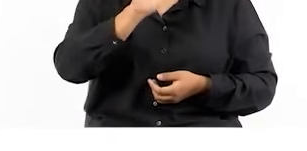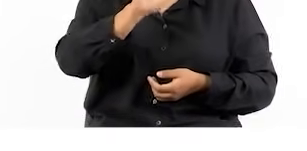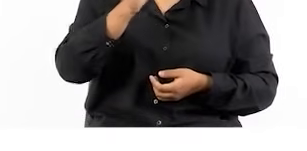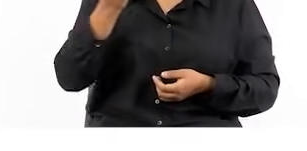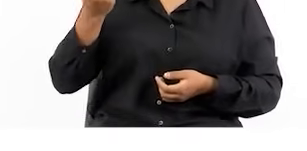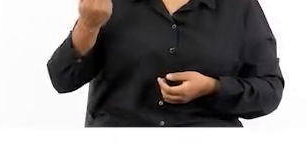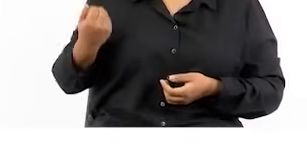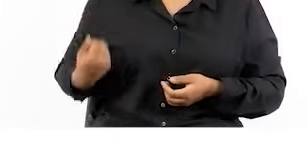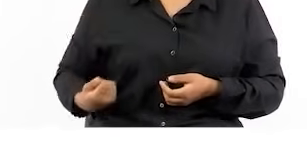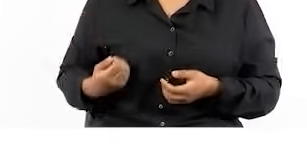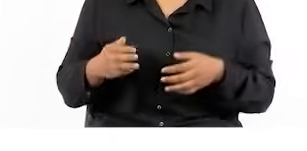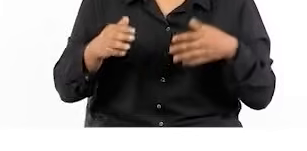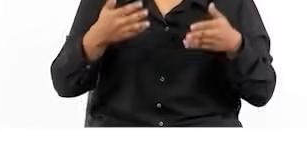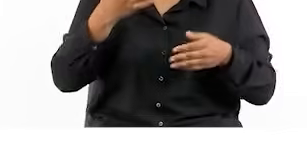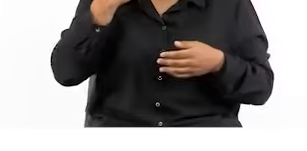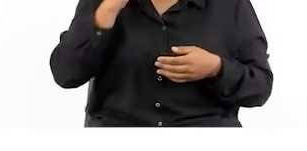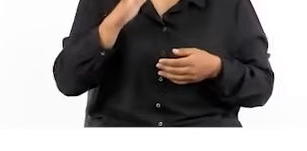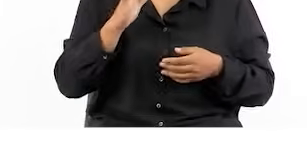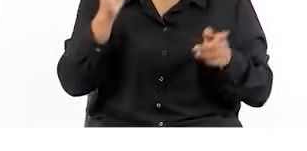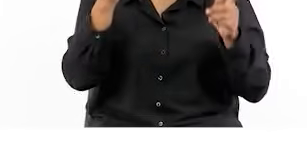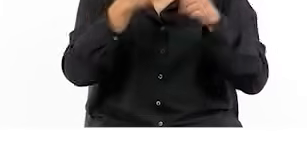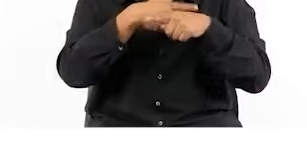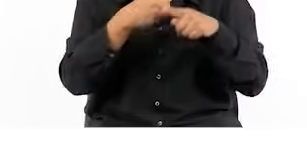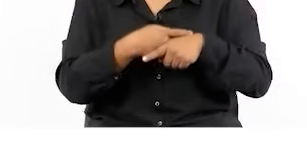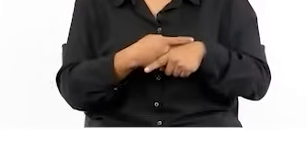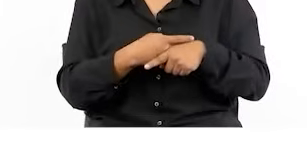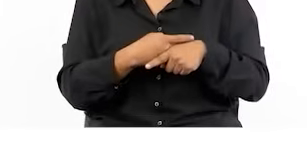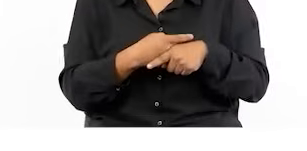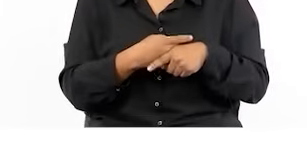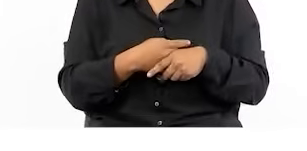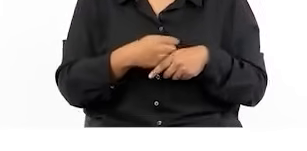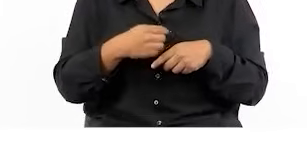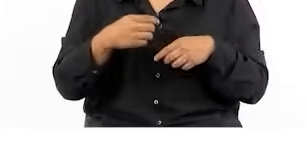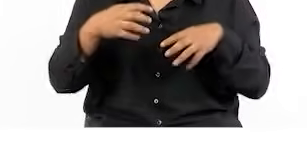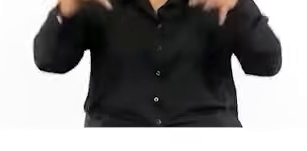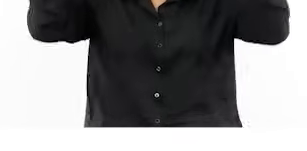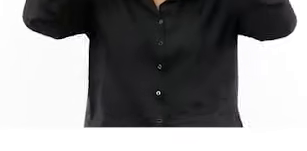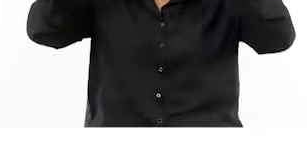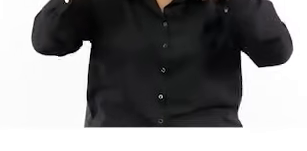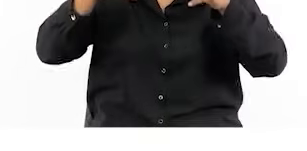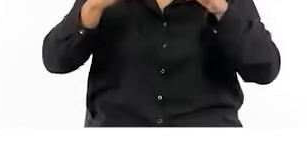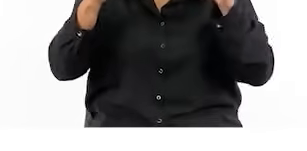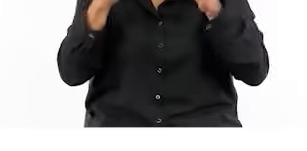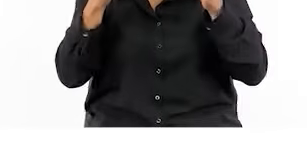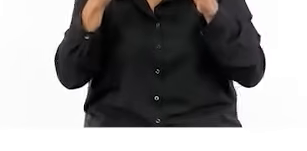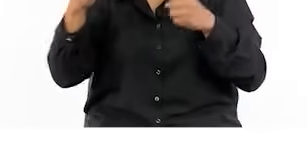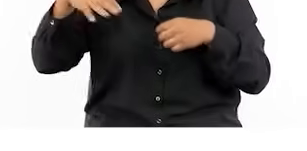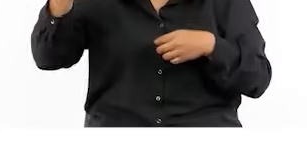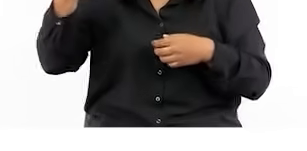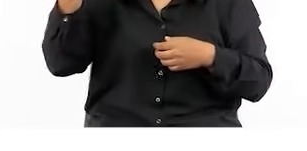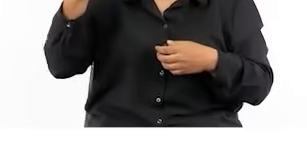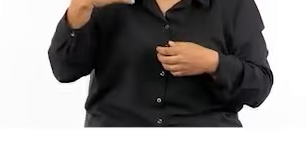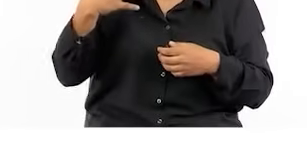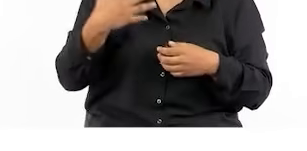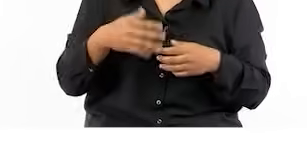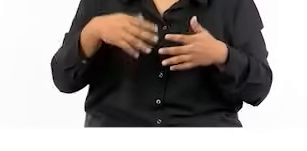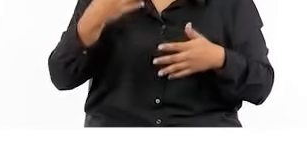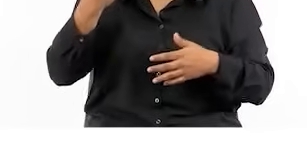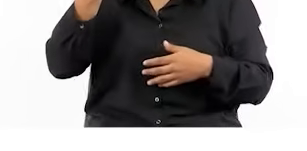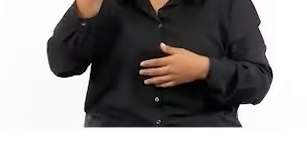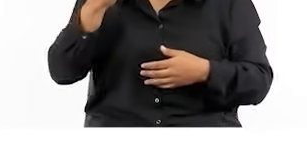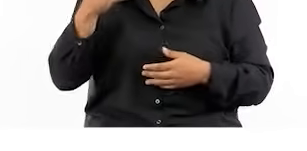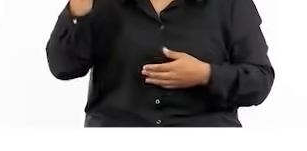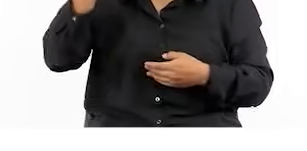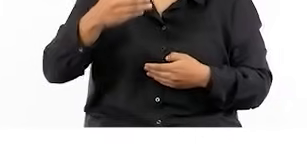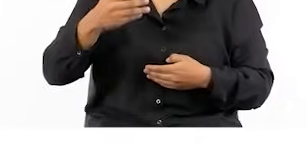planeta? Puede plantear este tipo de preguntas a sus estudiantes. ¿O por qué ocurren los cambios de estación? ¿Por qué medimos el